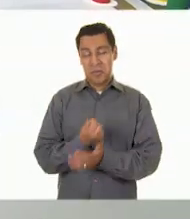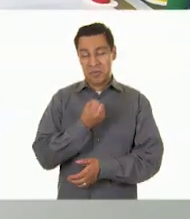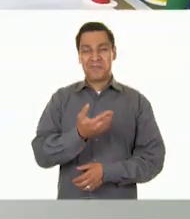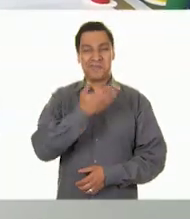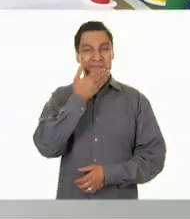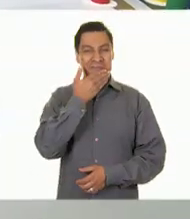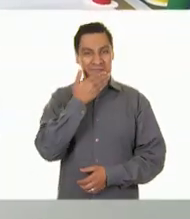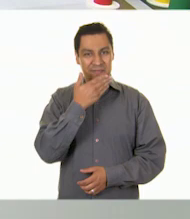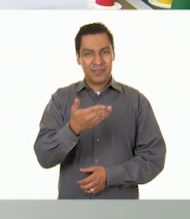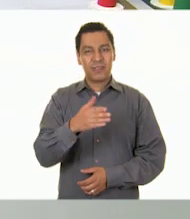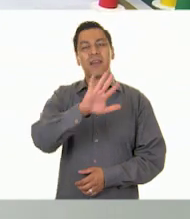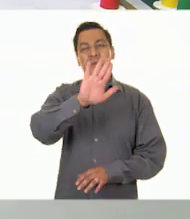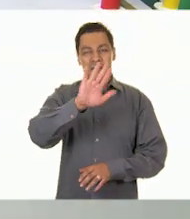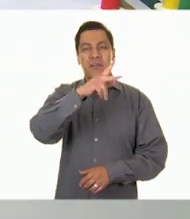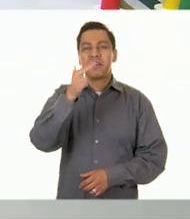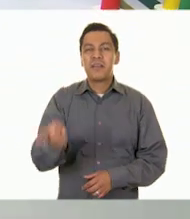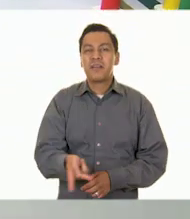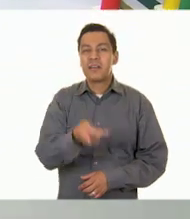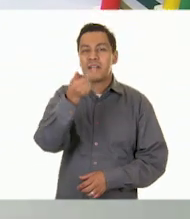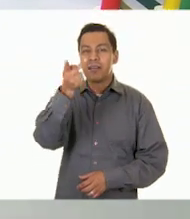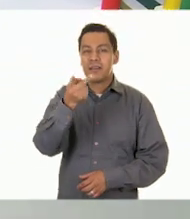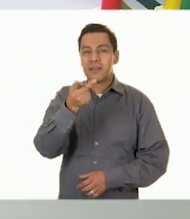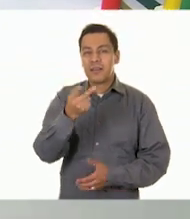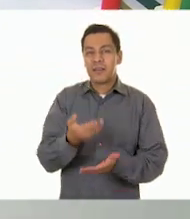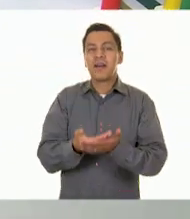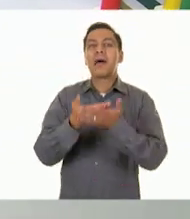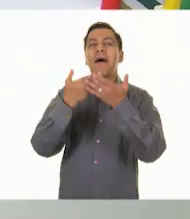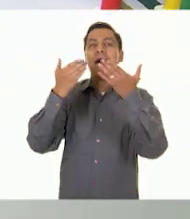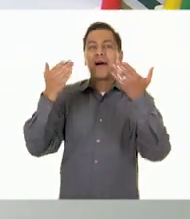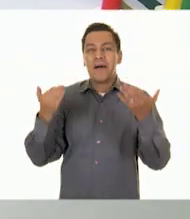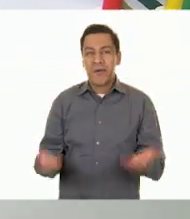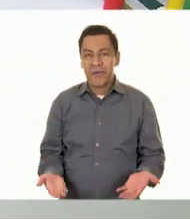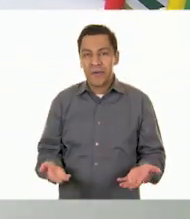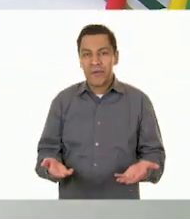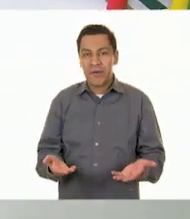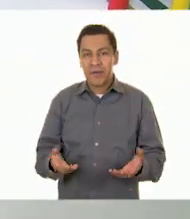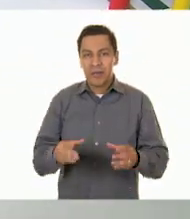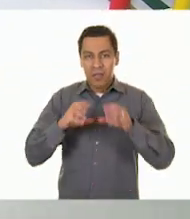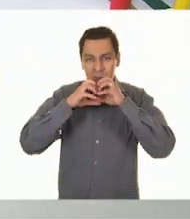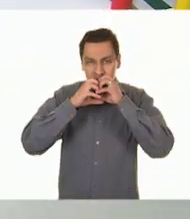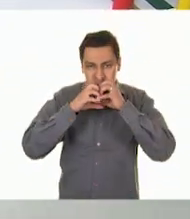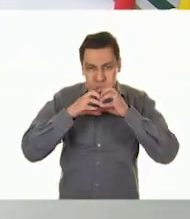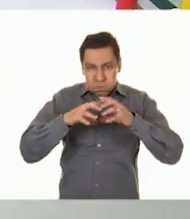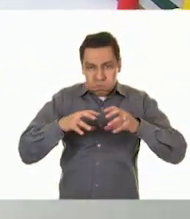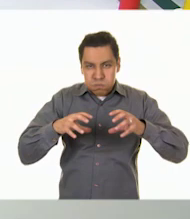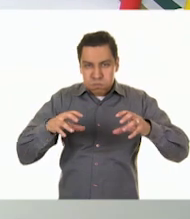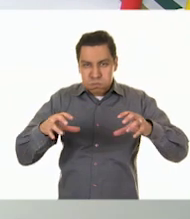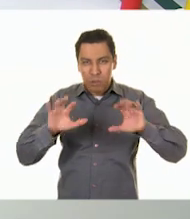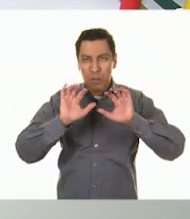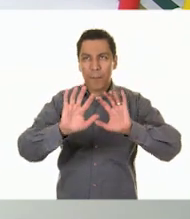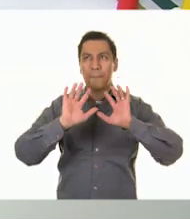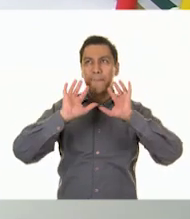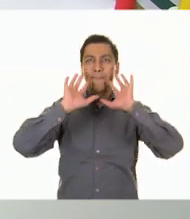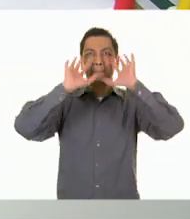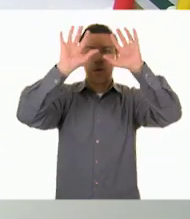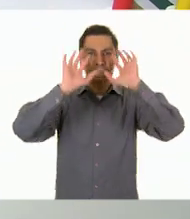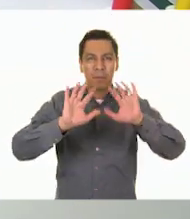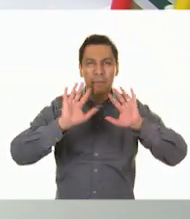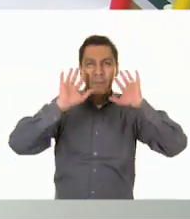cómo lo haría si tú te tuvieras que golpear el globo como si fuera voleibol al ir